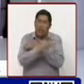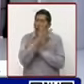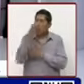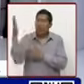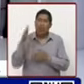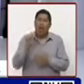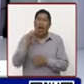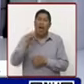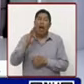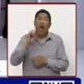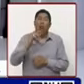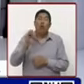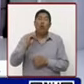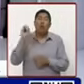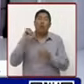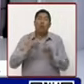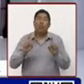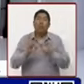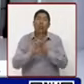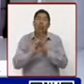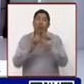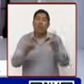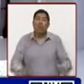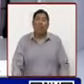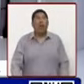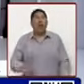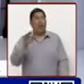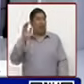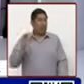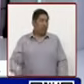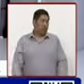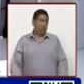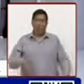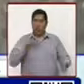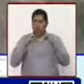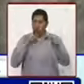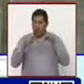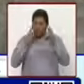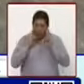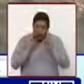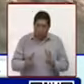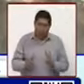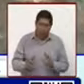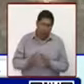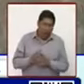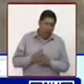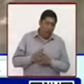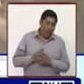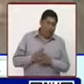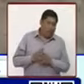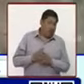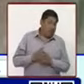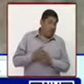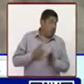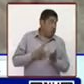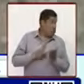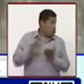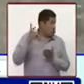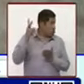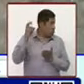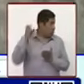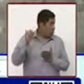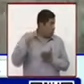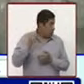el Amboró, por ejemplo. Bueno, solamente por noticias hemos podido ver, ¿no es cierto?, desde que evidentemente